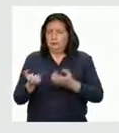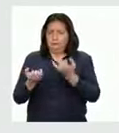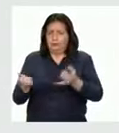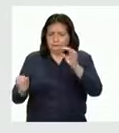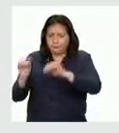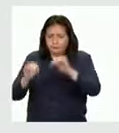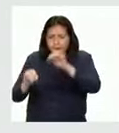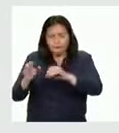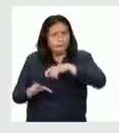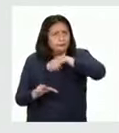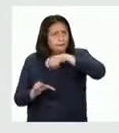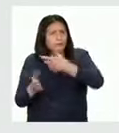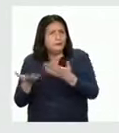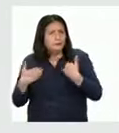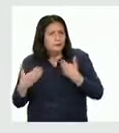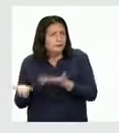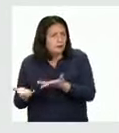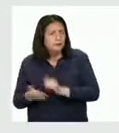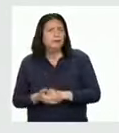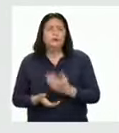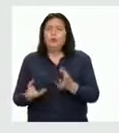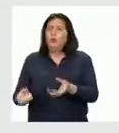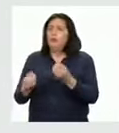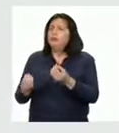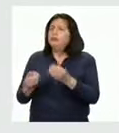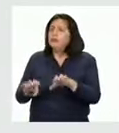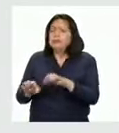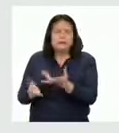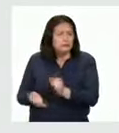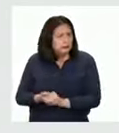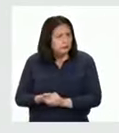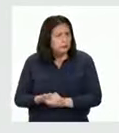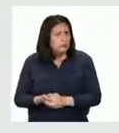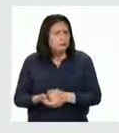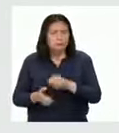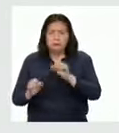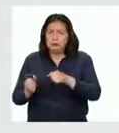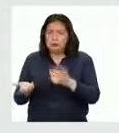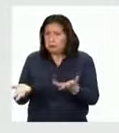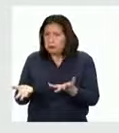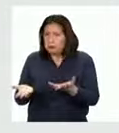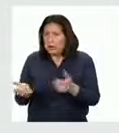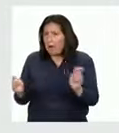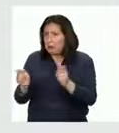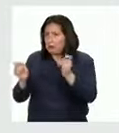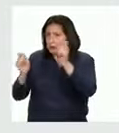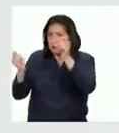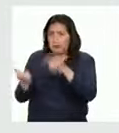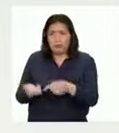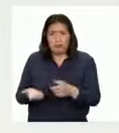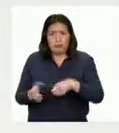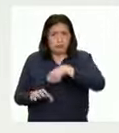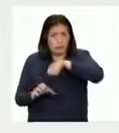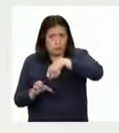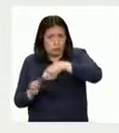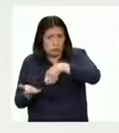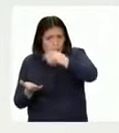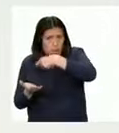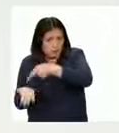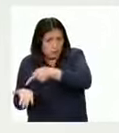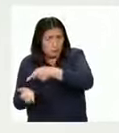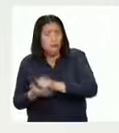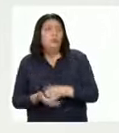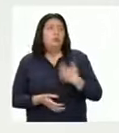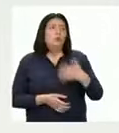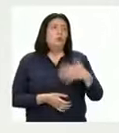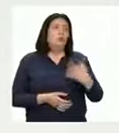ingredientes lleva? ¿Cómo se prepara? ¿Se sirve en alguna fecha especial? ¡Wow!